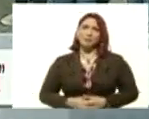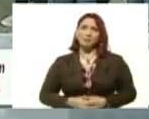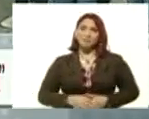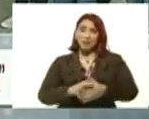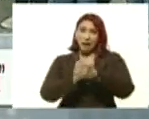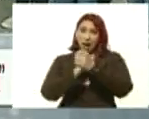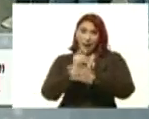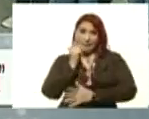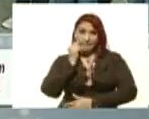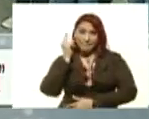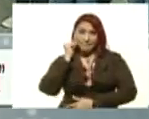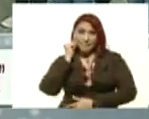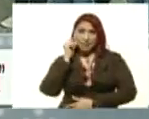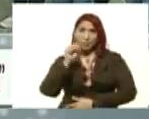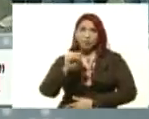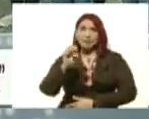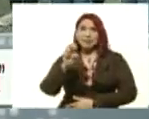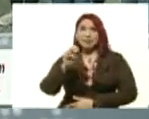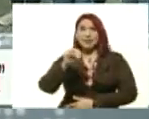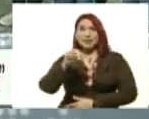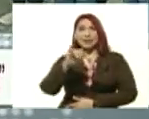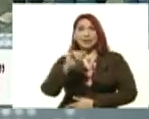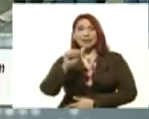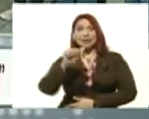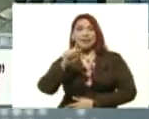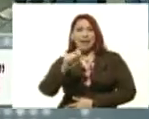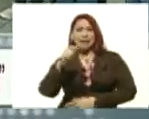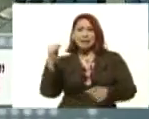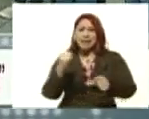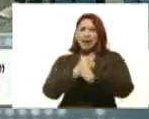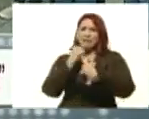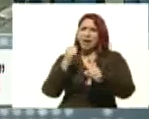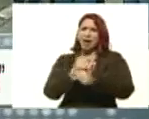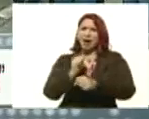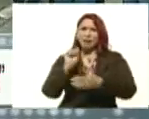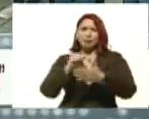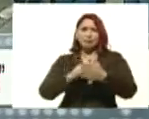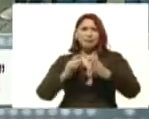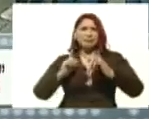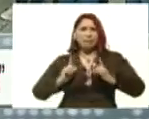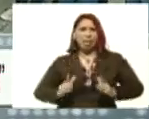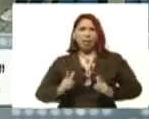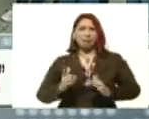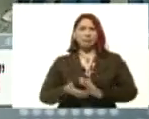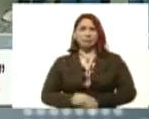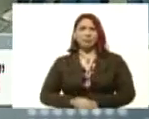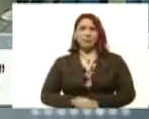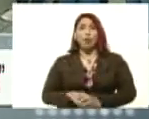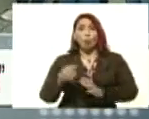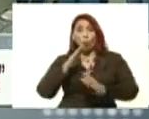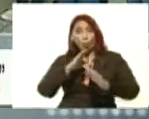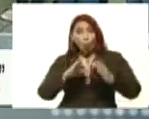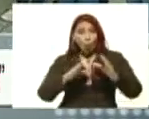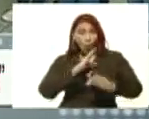compañeros y compañeras del CENIAC que estuvieron aquí trabajando incansablemente, la comunidad, el Comité de Salud,